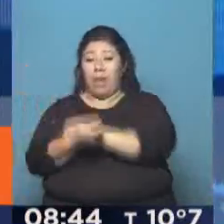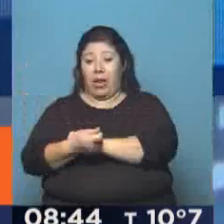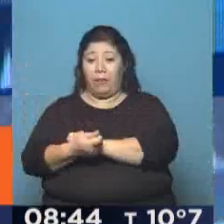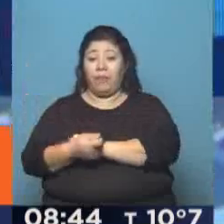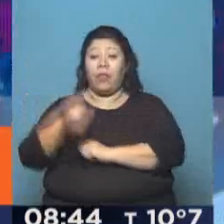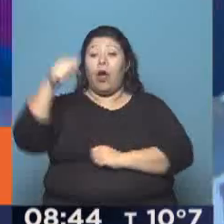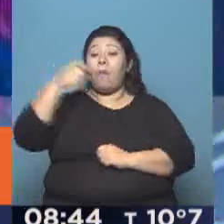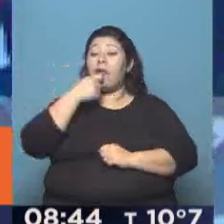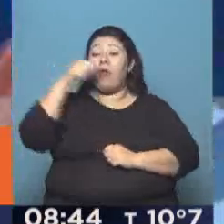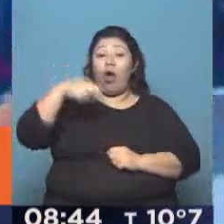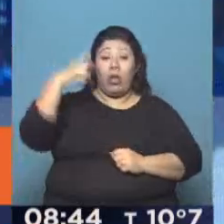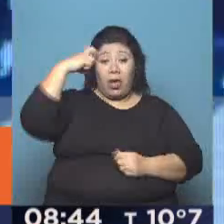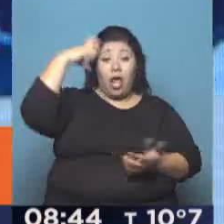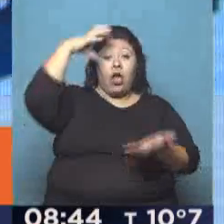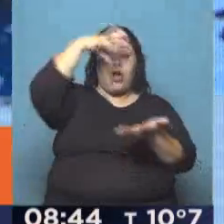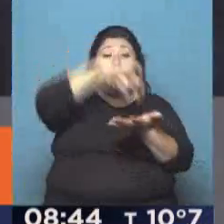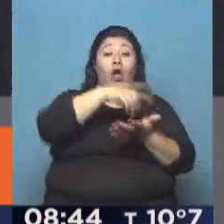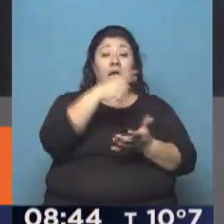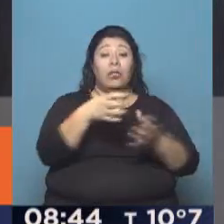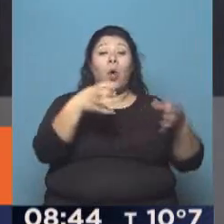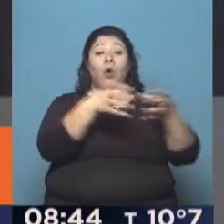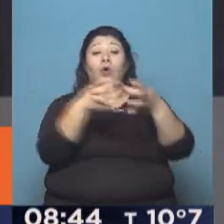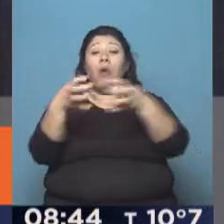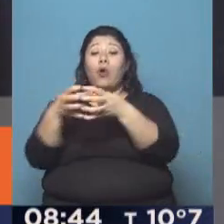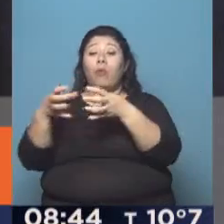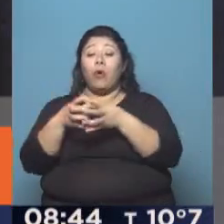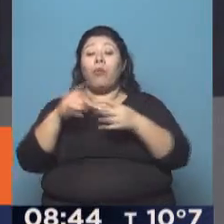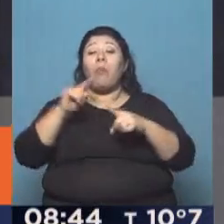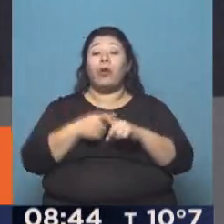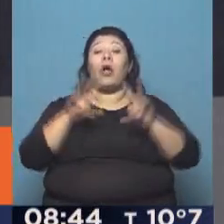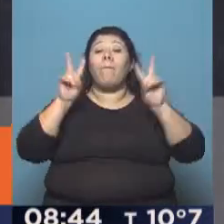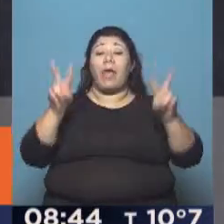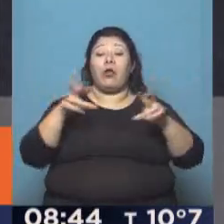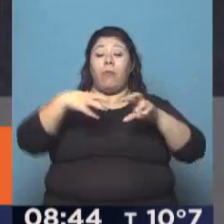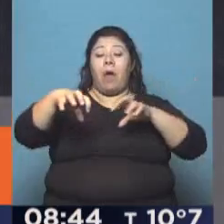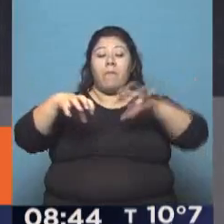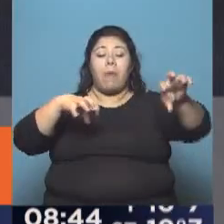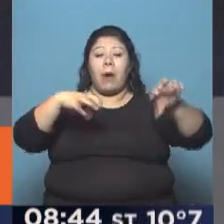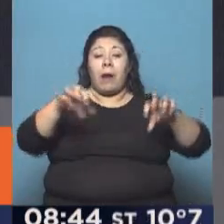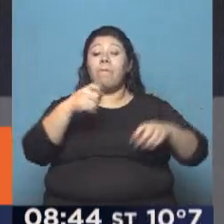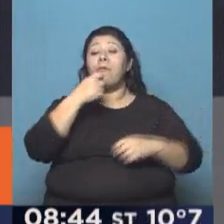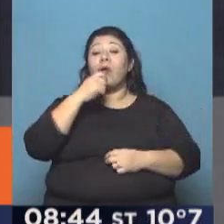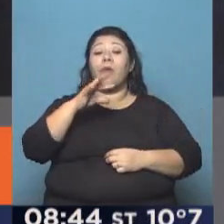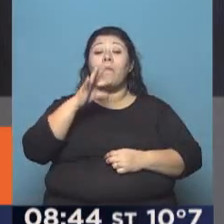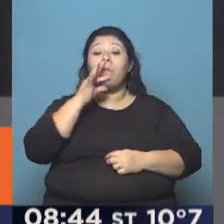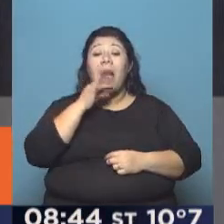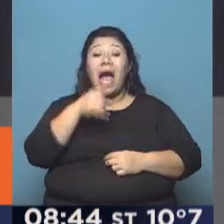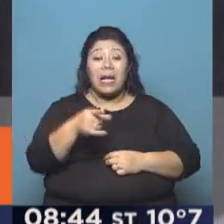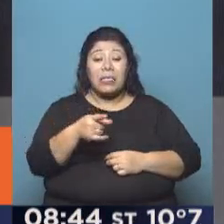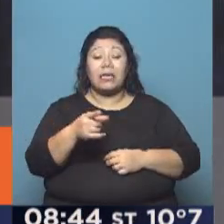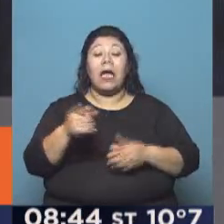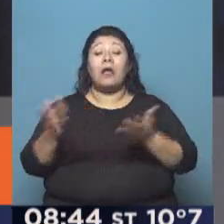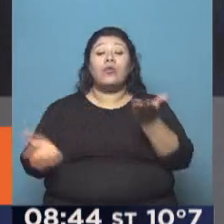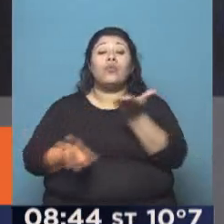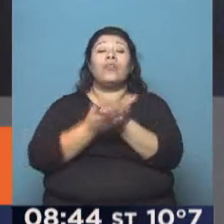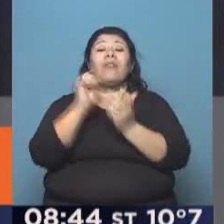el congreso sobre todo hay cantidades de bloques del peronismo masa sin duda que tiene una base de sustentación del peronismo y